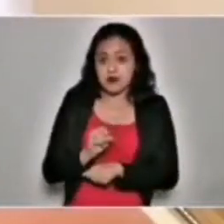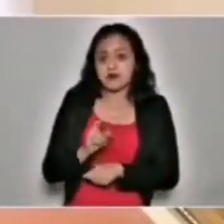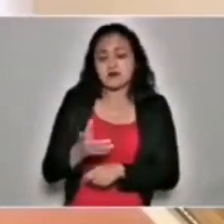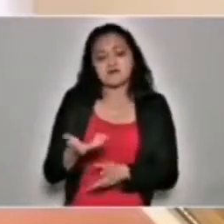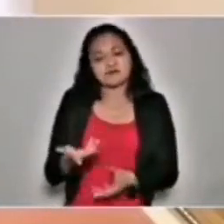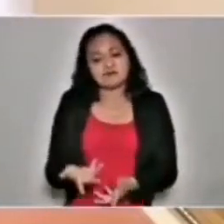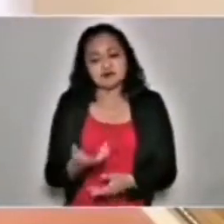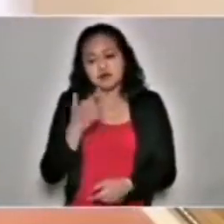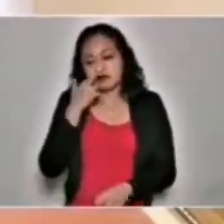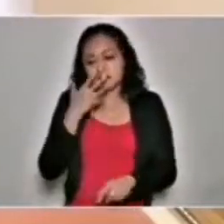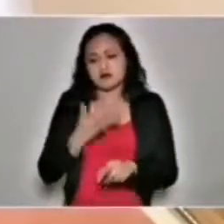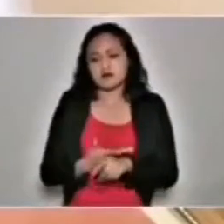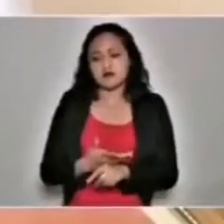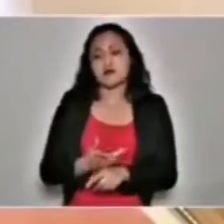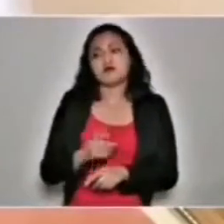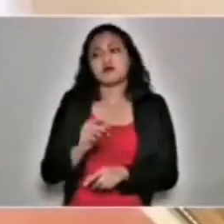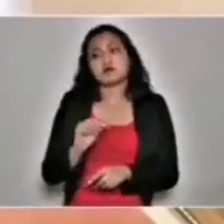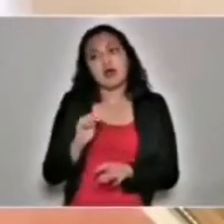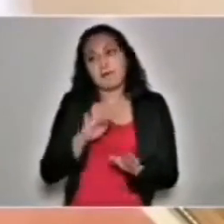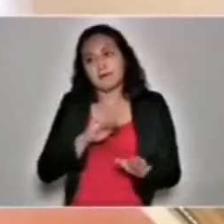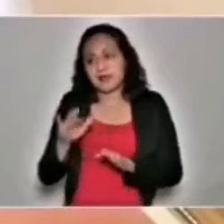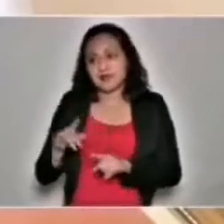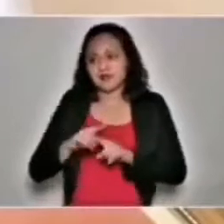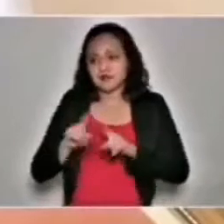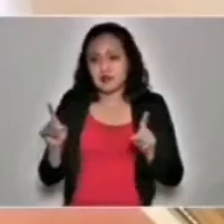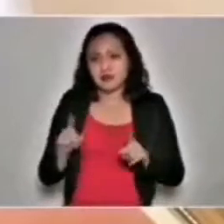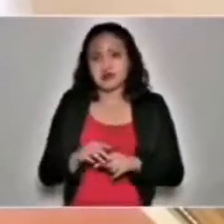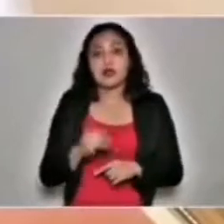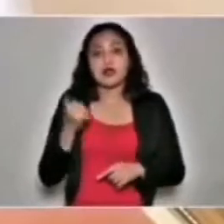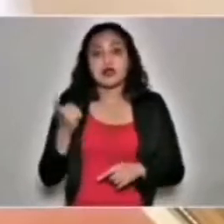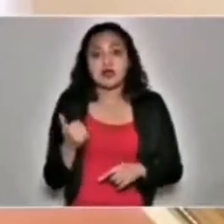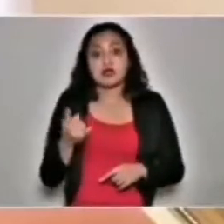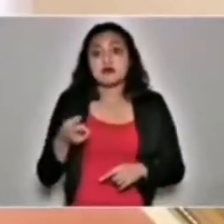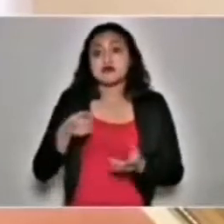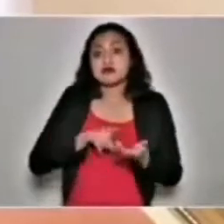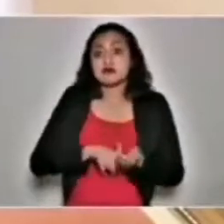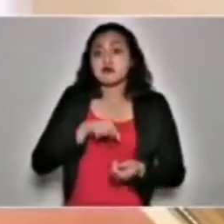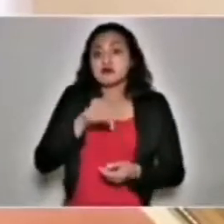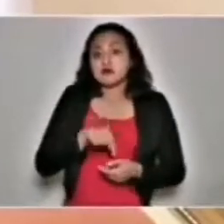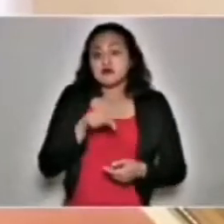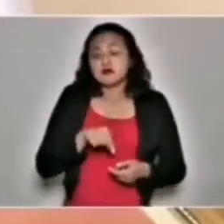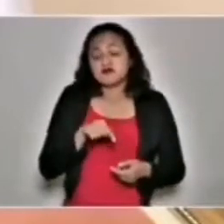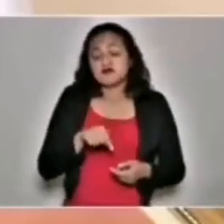habría responsabilidades de otra naturaleza y la función pública